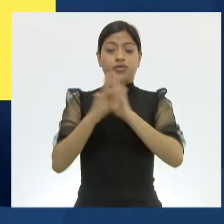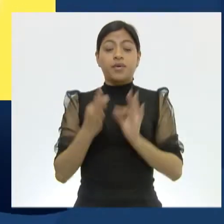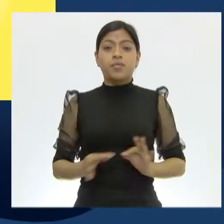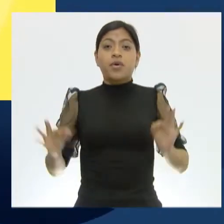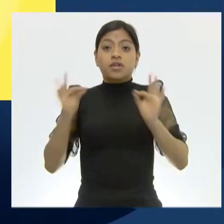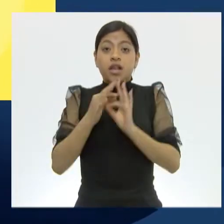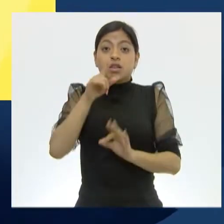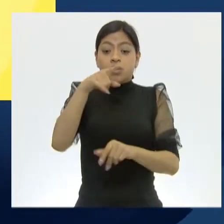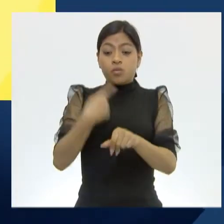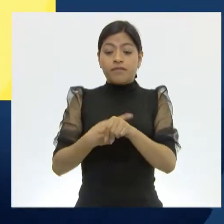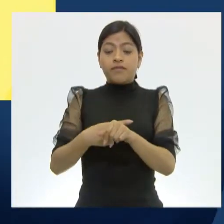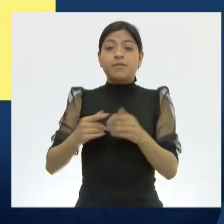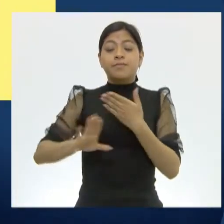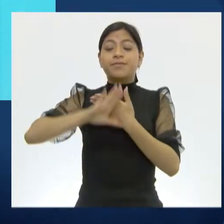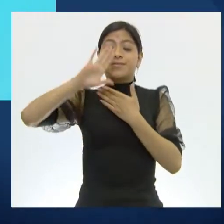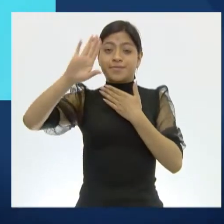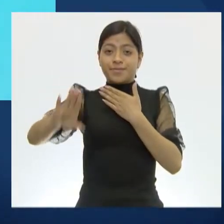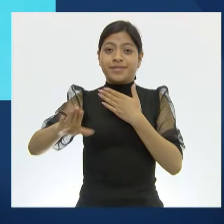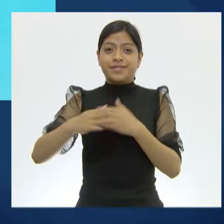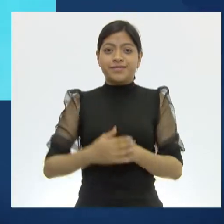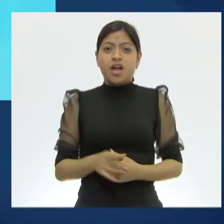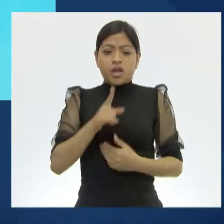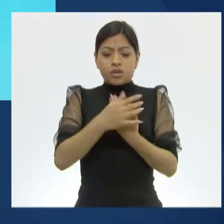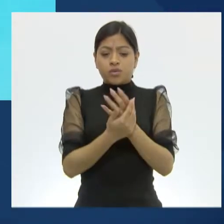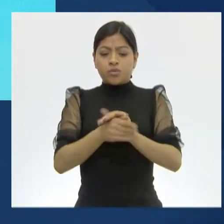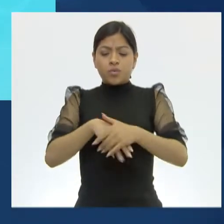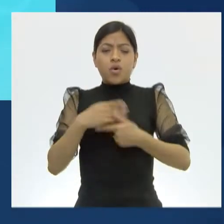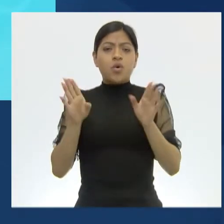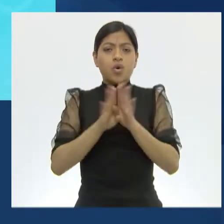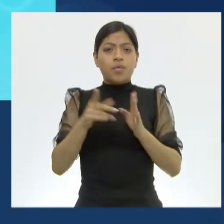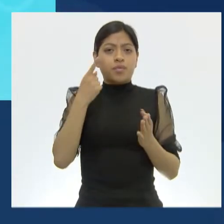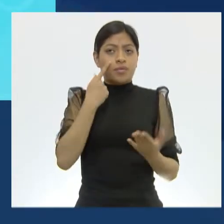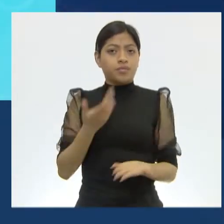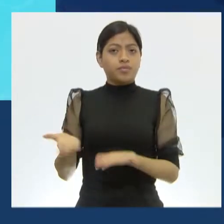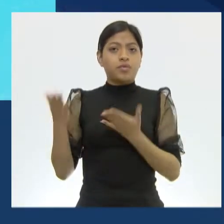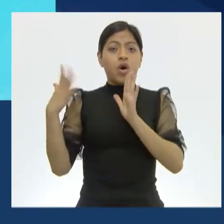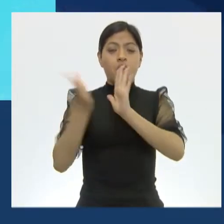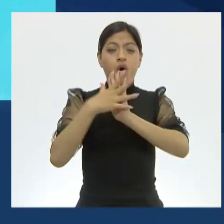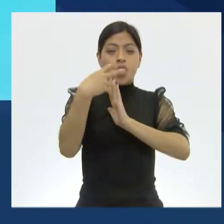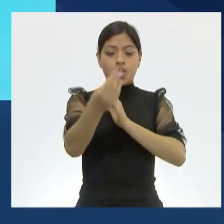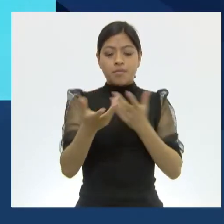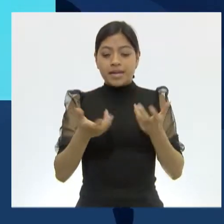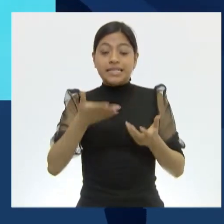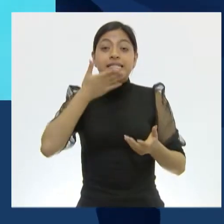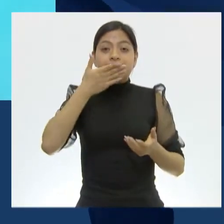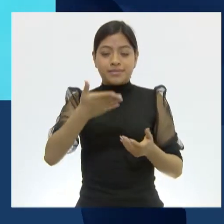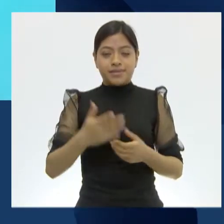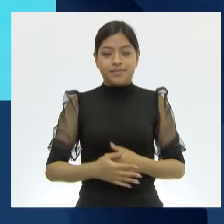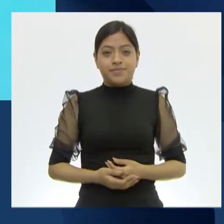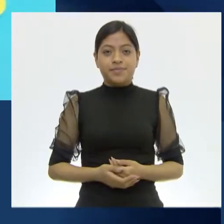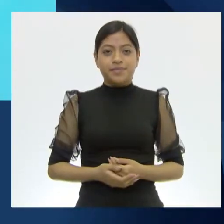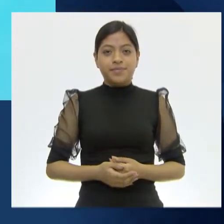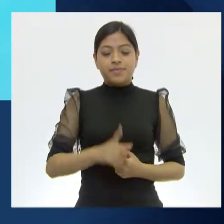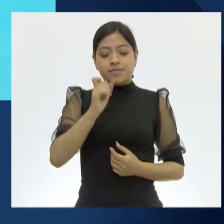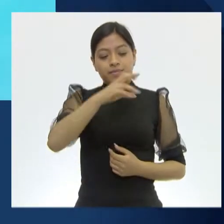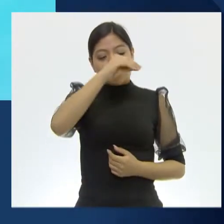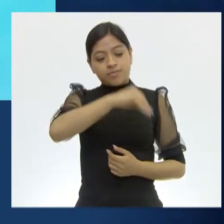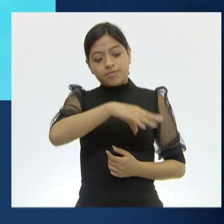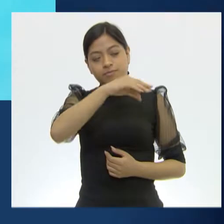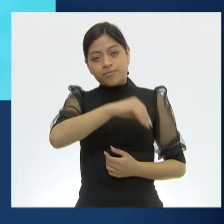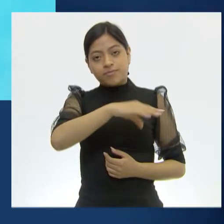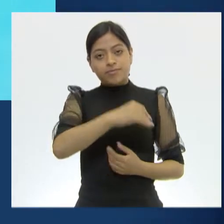importante para prevenir cualquier enfermedad. Sigue estos pasos para hacerlo correctamente. Moja tus